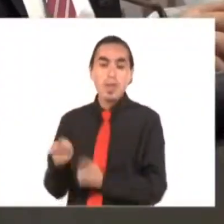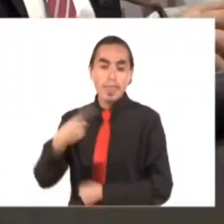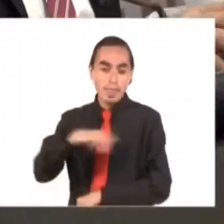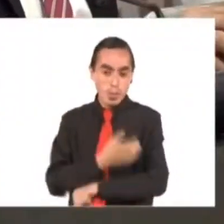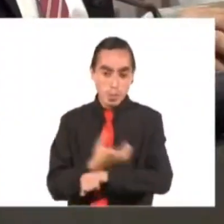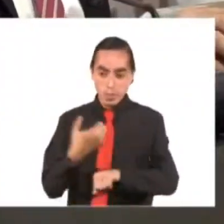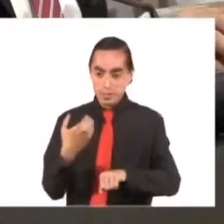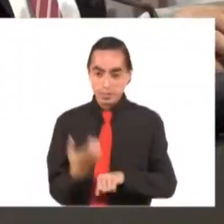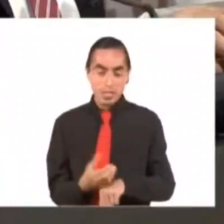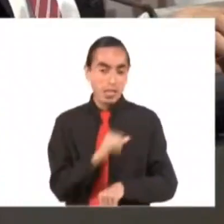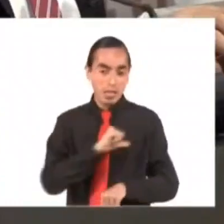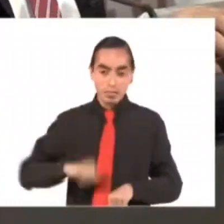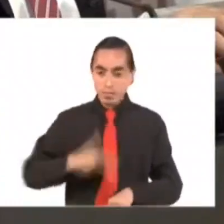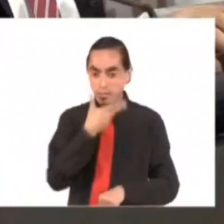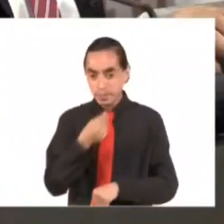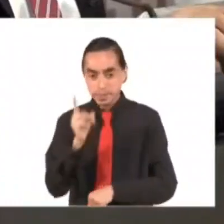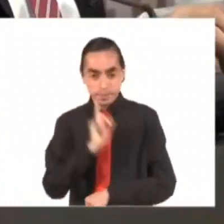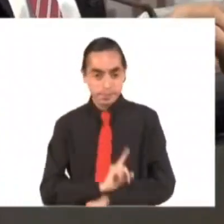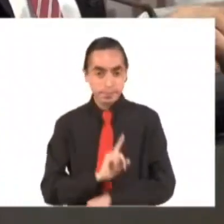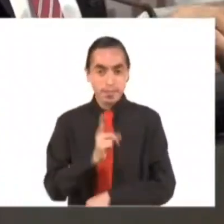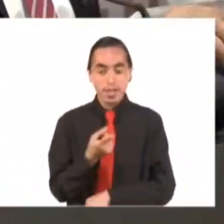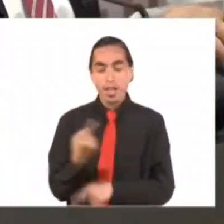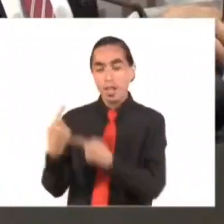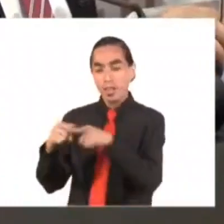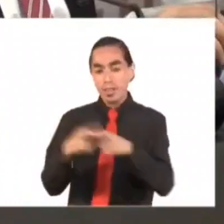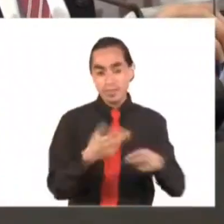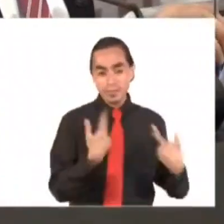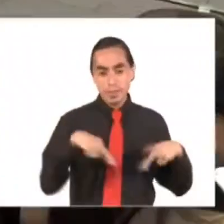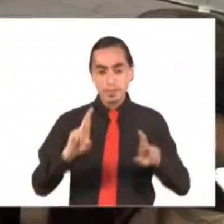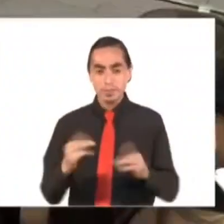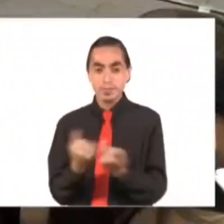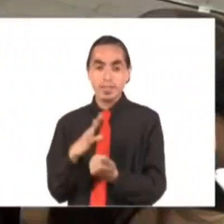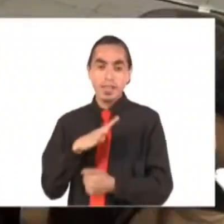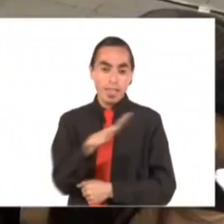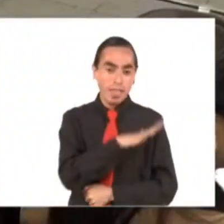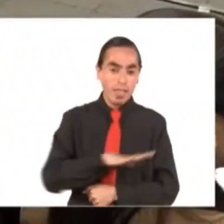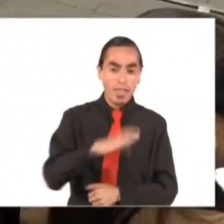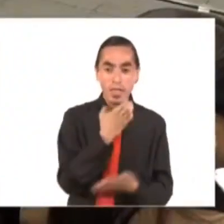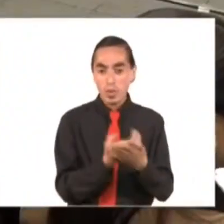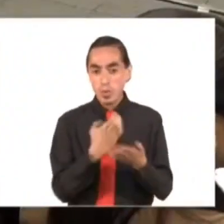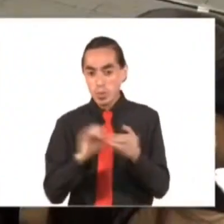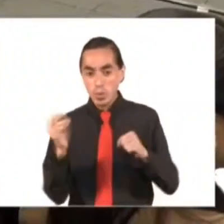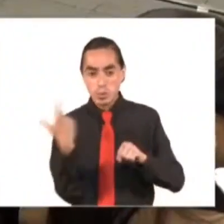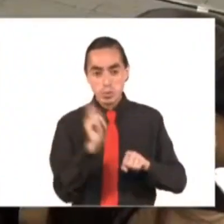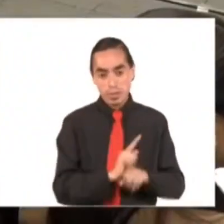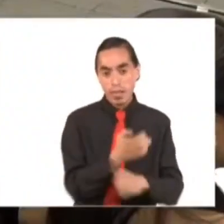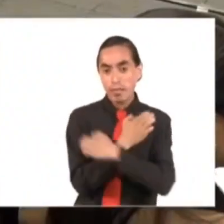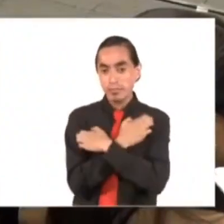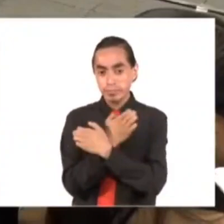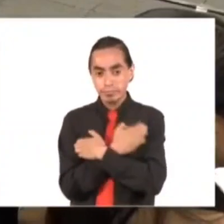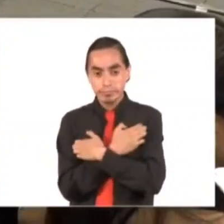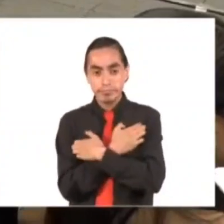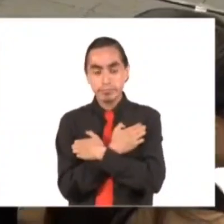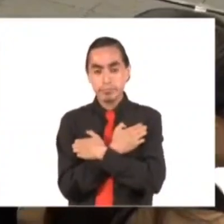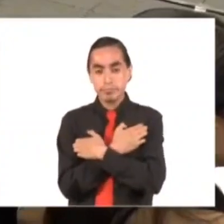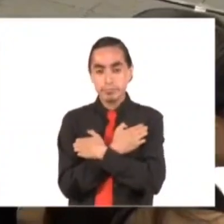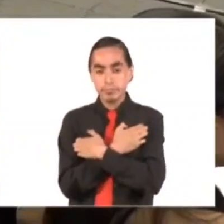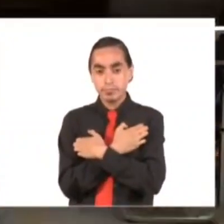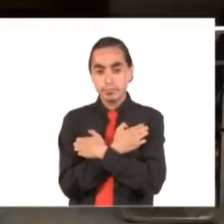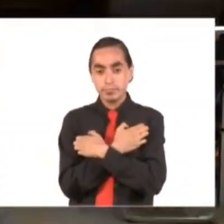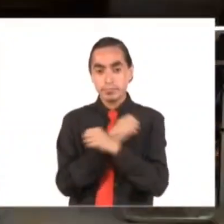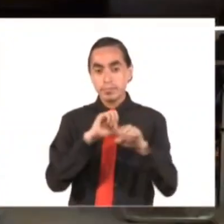gabinete, alcaldes, alcaldesas, a los diversos representantes de los sectores económico, social, académico, sociedad